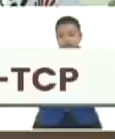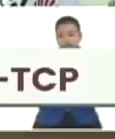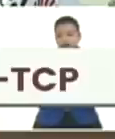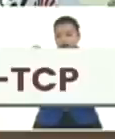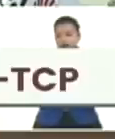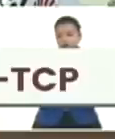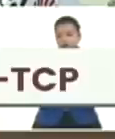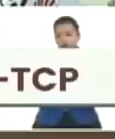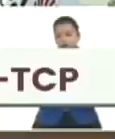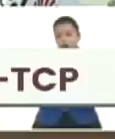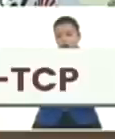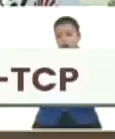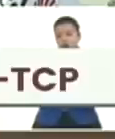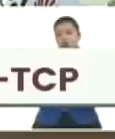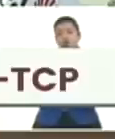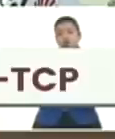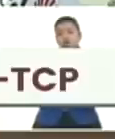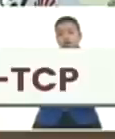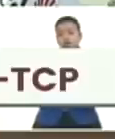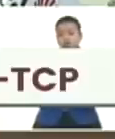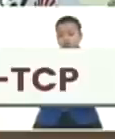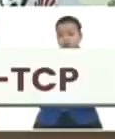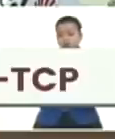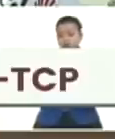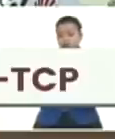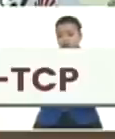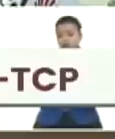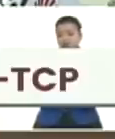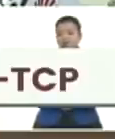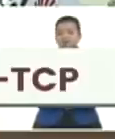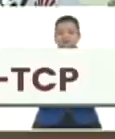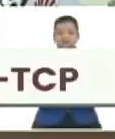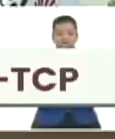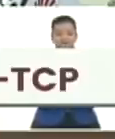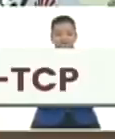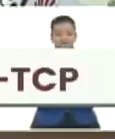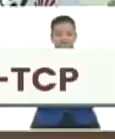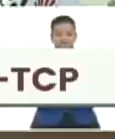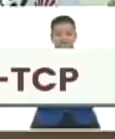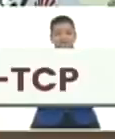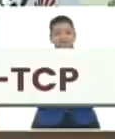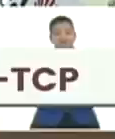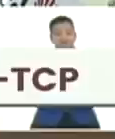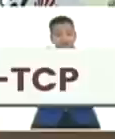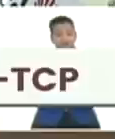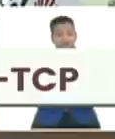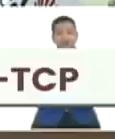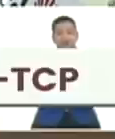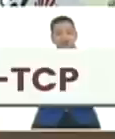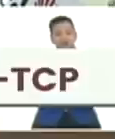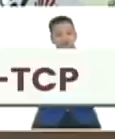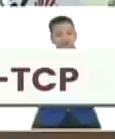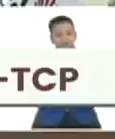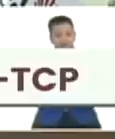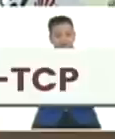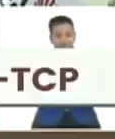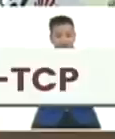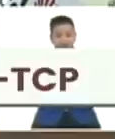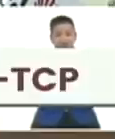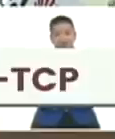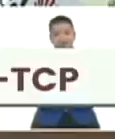Naciones Unidas y el Derecho Internacional, incluyendo los principios de igualdad soberana,